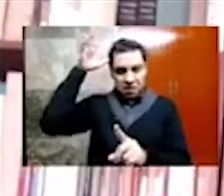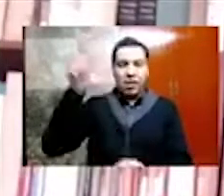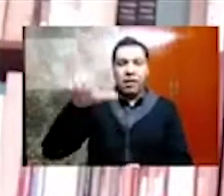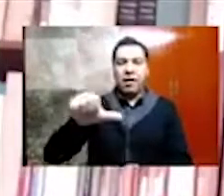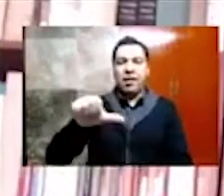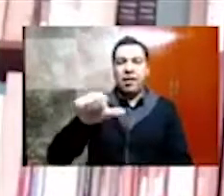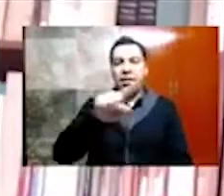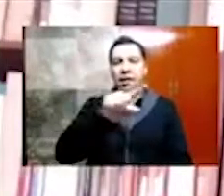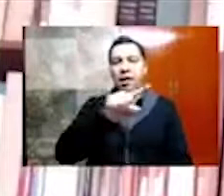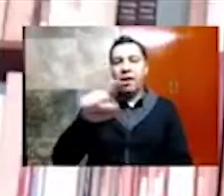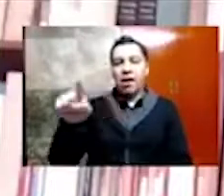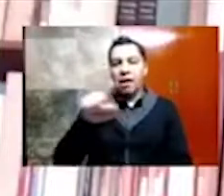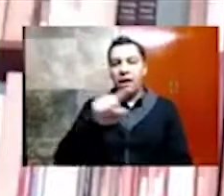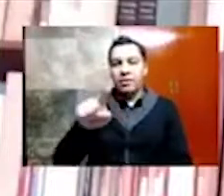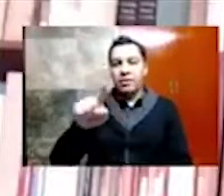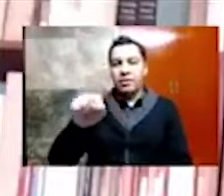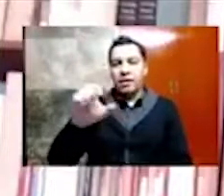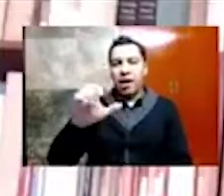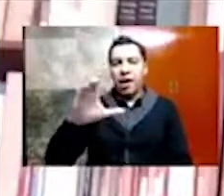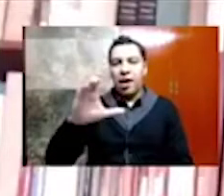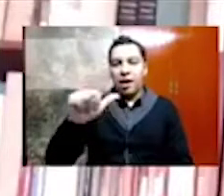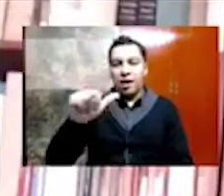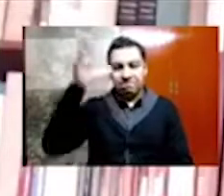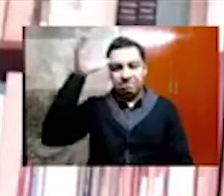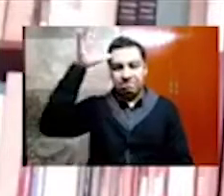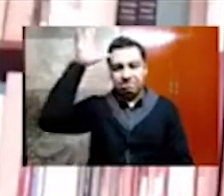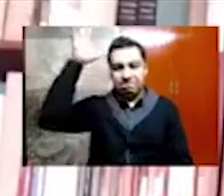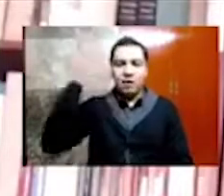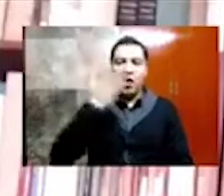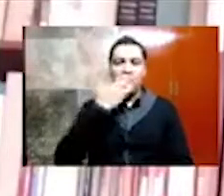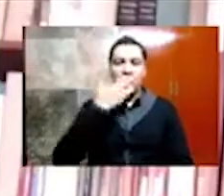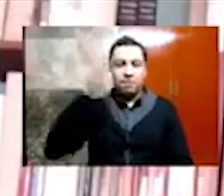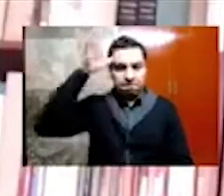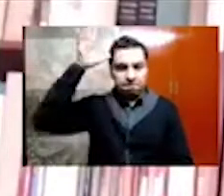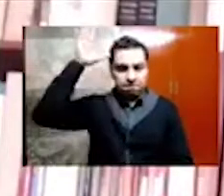se llaman en algunas de las fuentes,